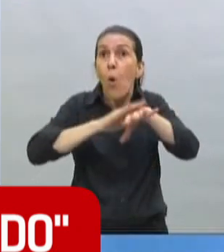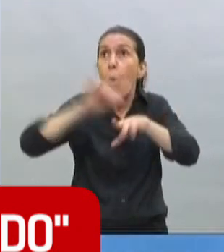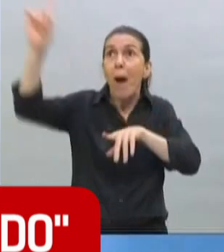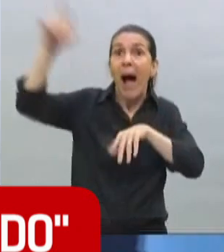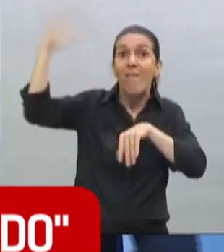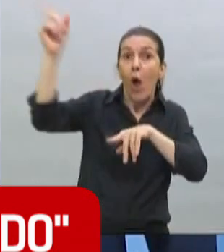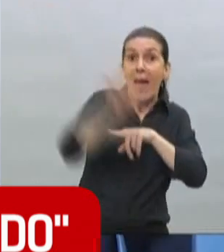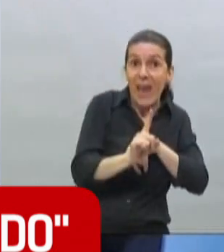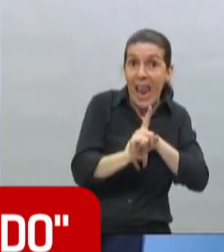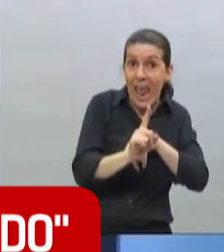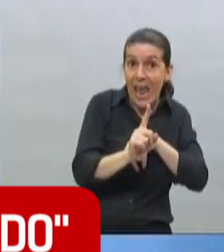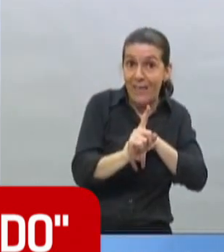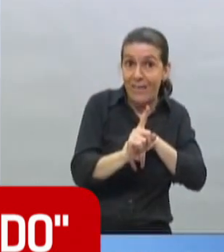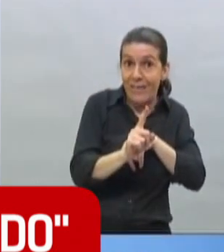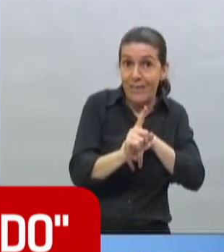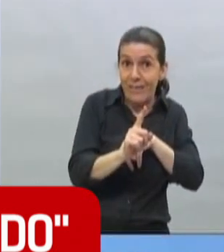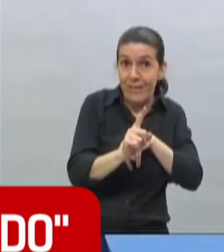es La Pampa, eso.